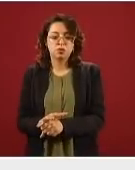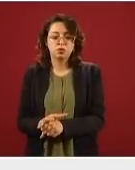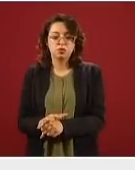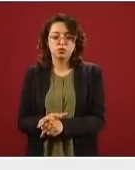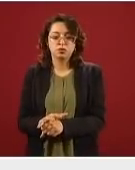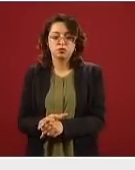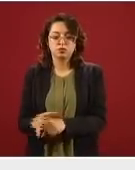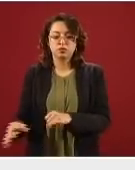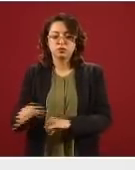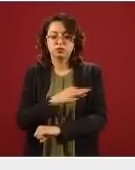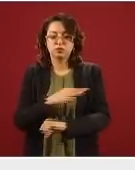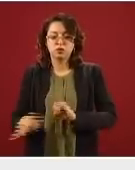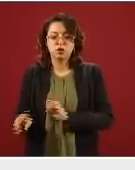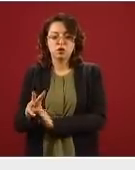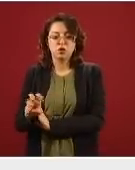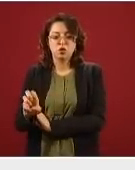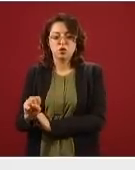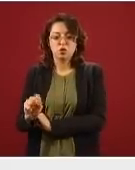al final te deja